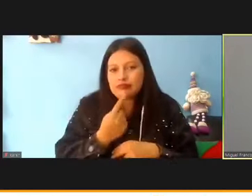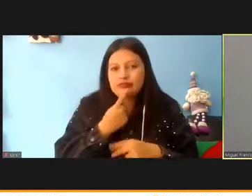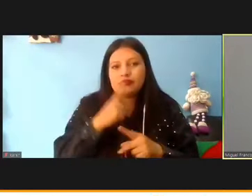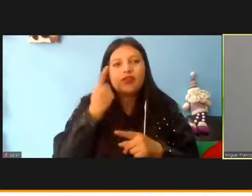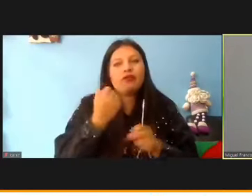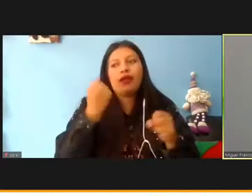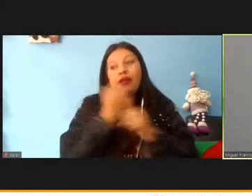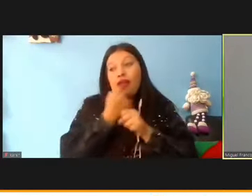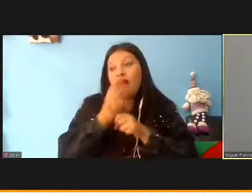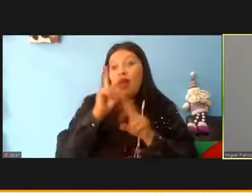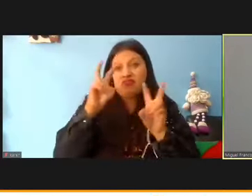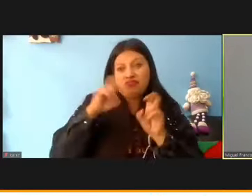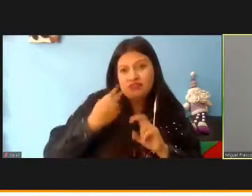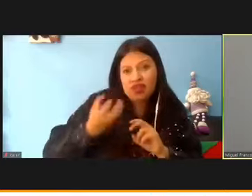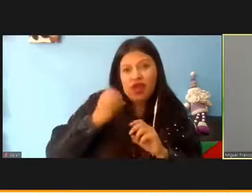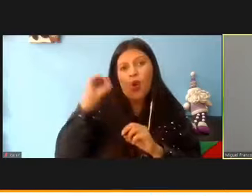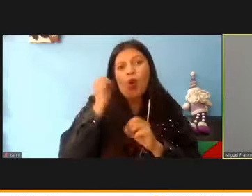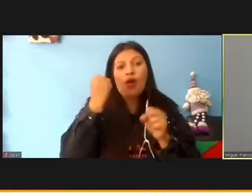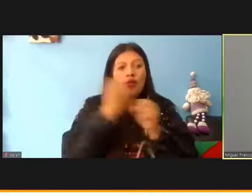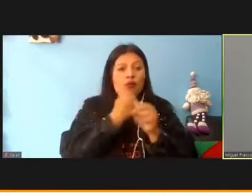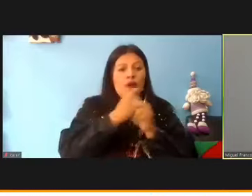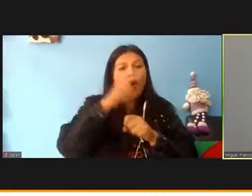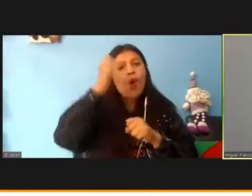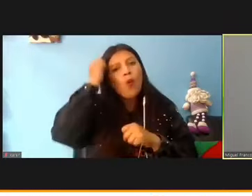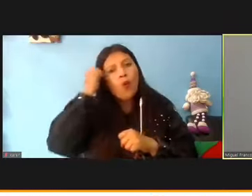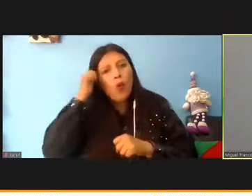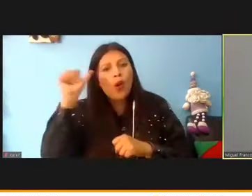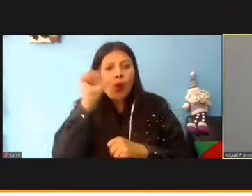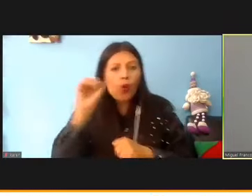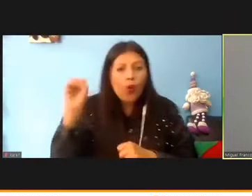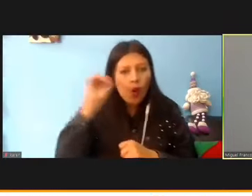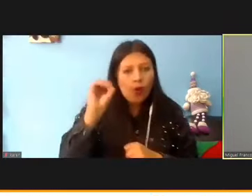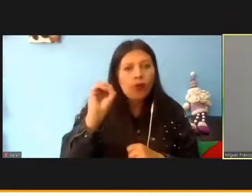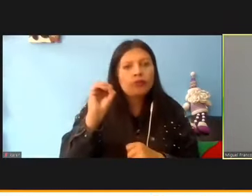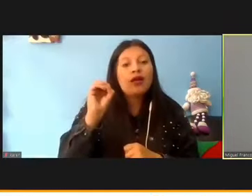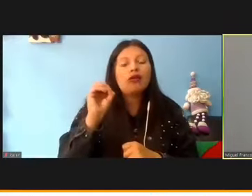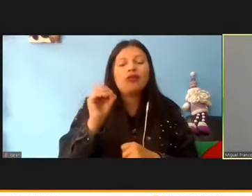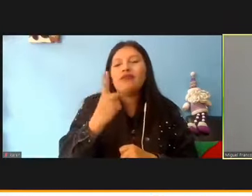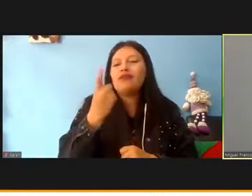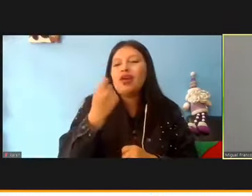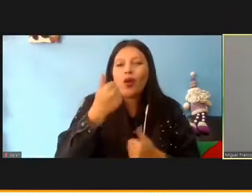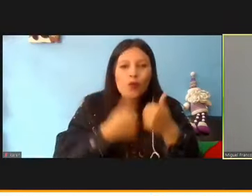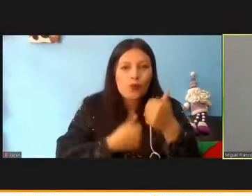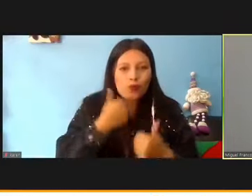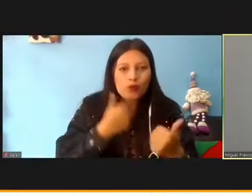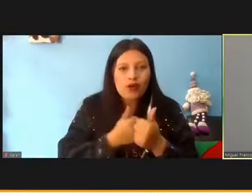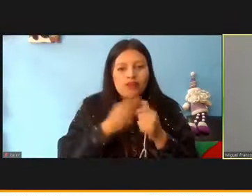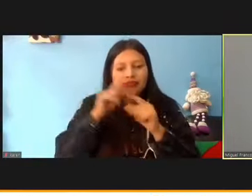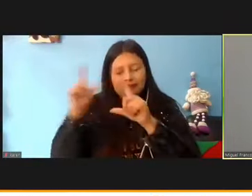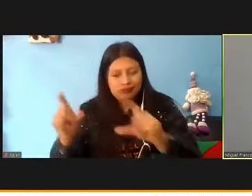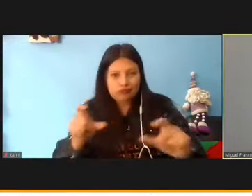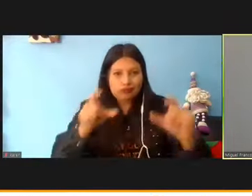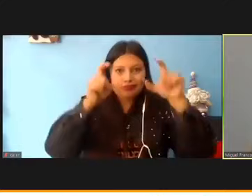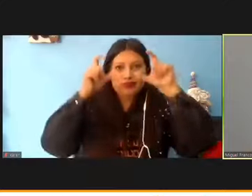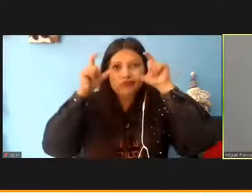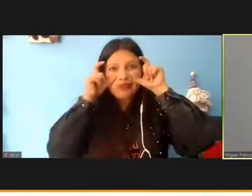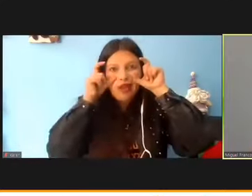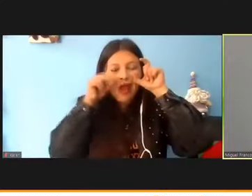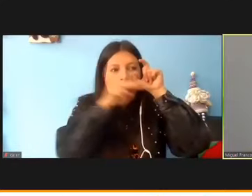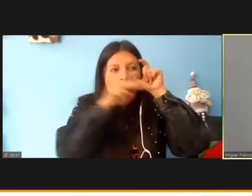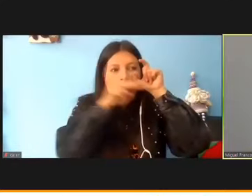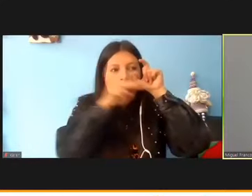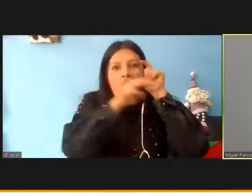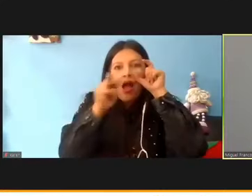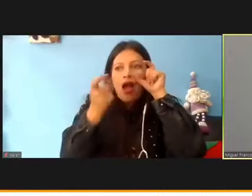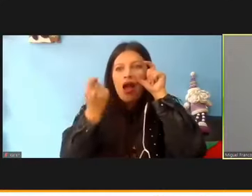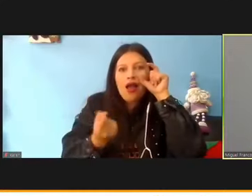trabajo en historia o trabajo de maestros y maestras, tal vez lo que no hay es unos lentes que puedan observar con